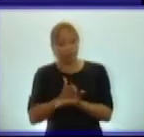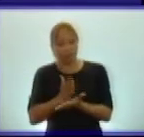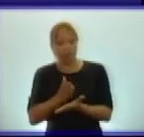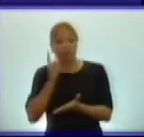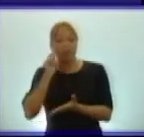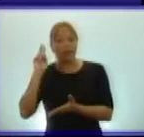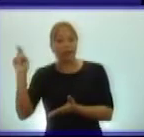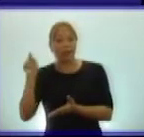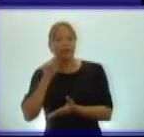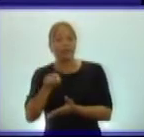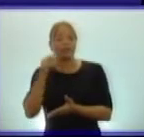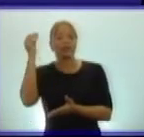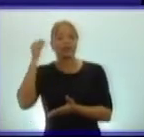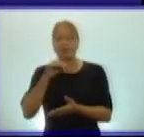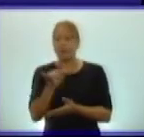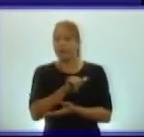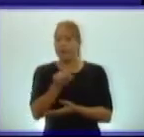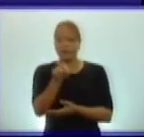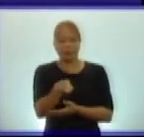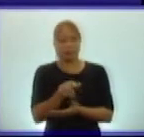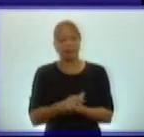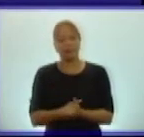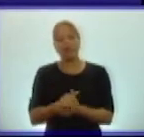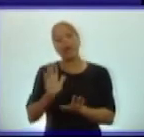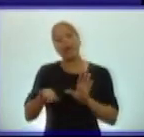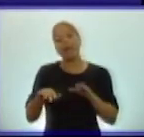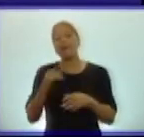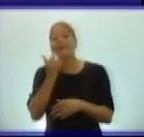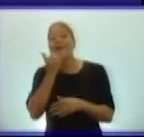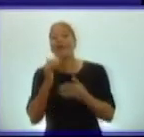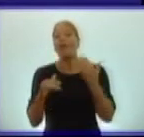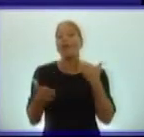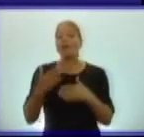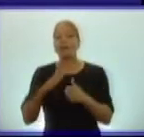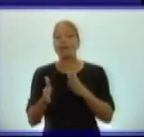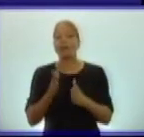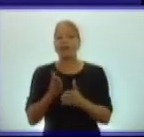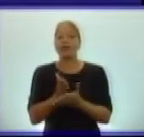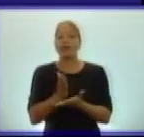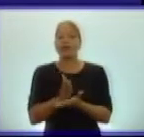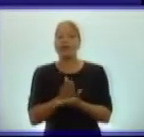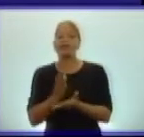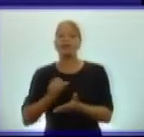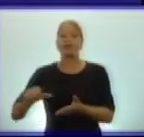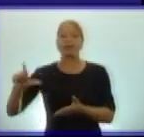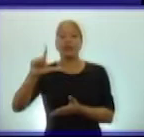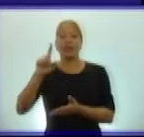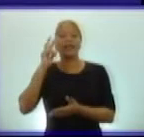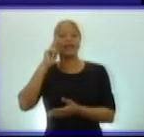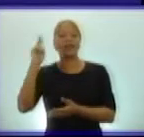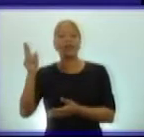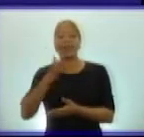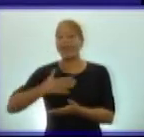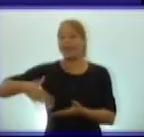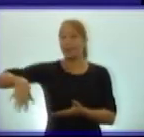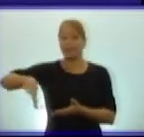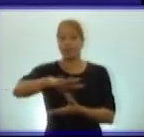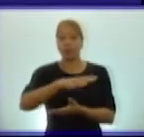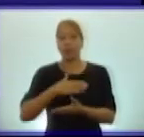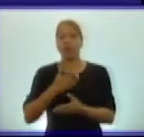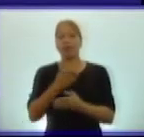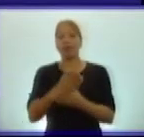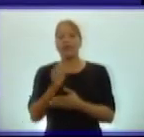es bueno que lo tengan en cuenta porque a veces tienden a confundirse cuando hablamos de clases sociales. Recuerden que en todas las sociedades divididas en